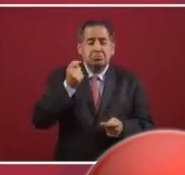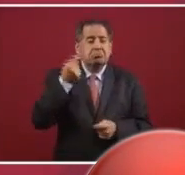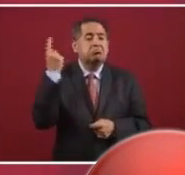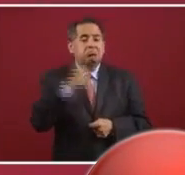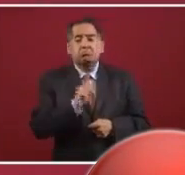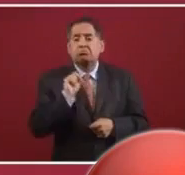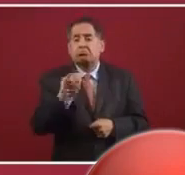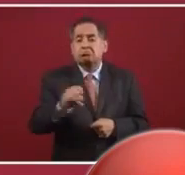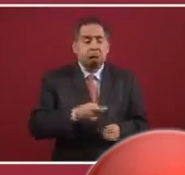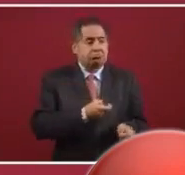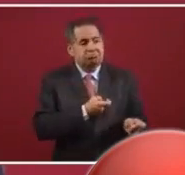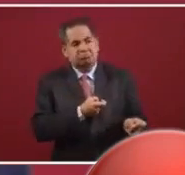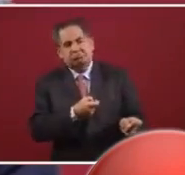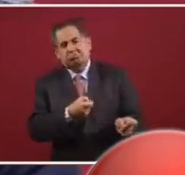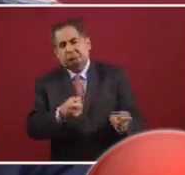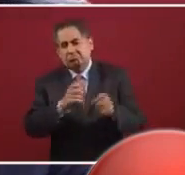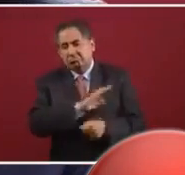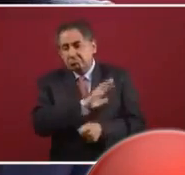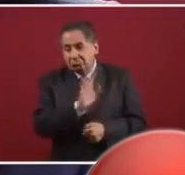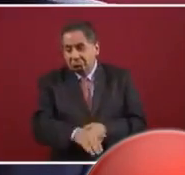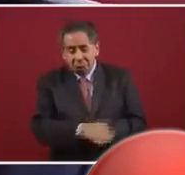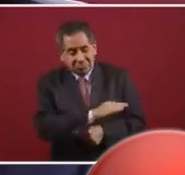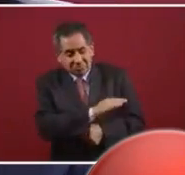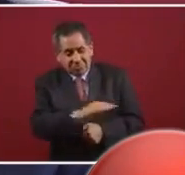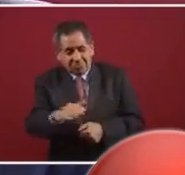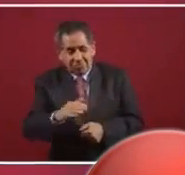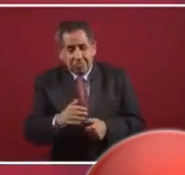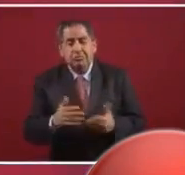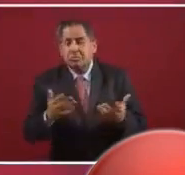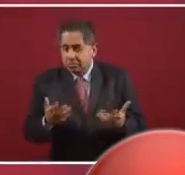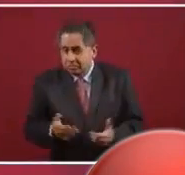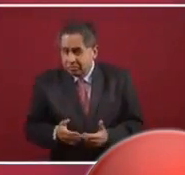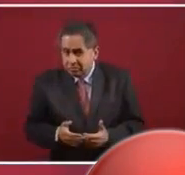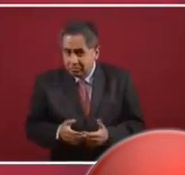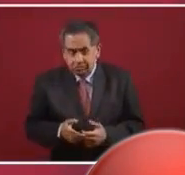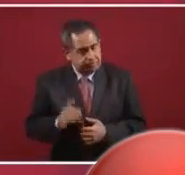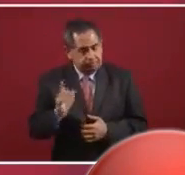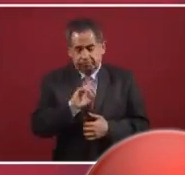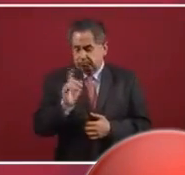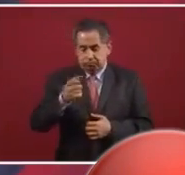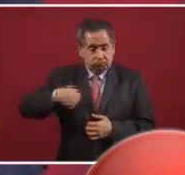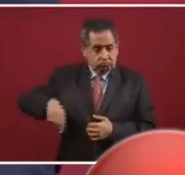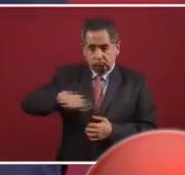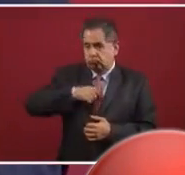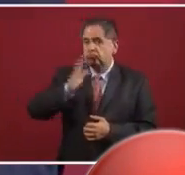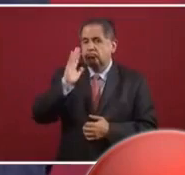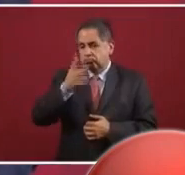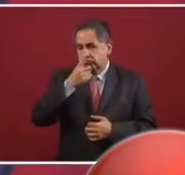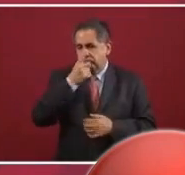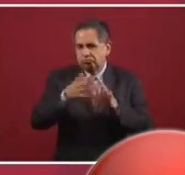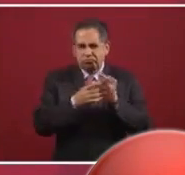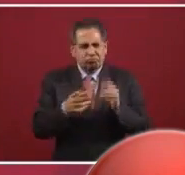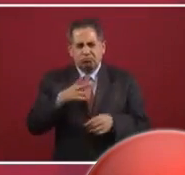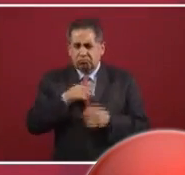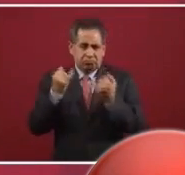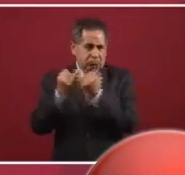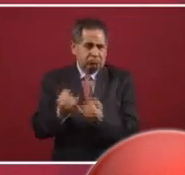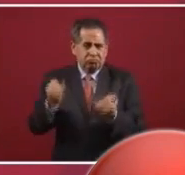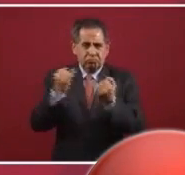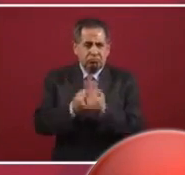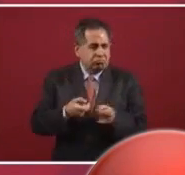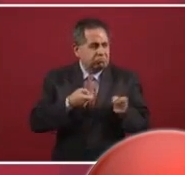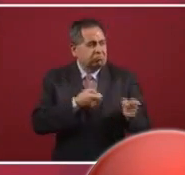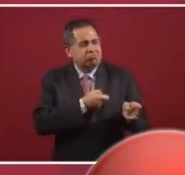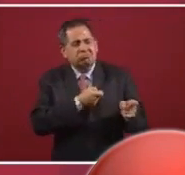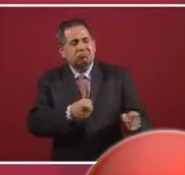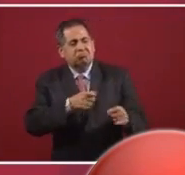Más nosotros dijimos con mucha claridad que no íbamos a continuar con esa